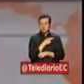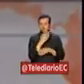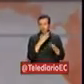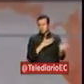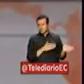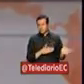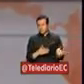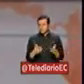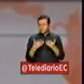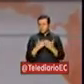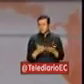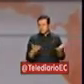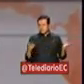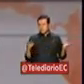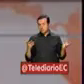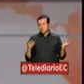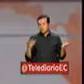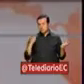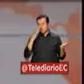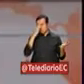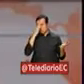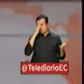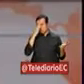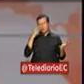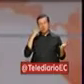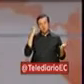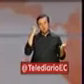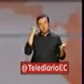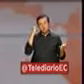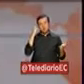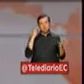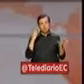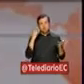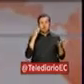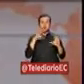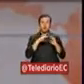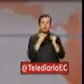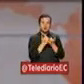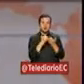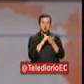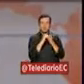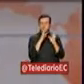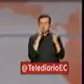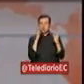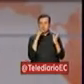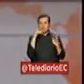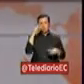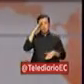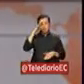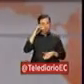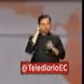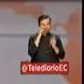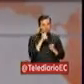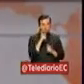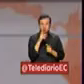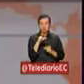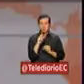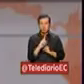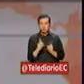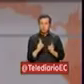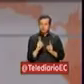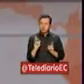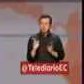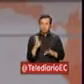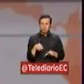¿Para qué? Porque es de sentido común. Puedan desarrollarse las clases sin que se requiera policía que proteja a la gente y